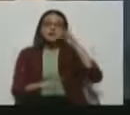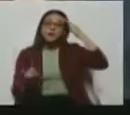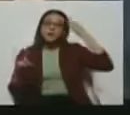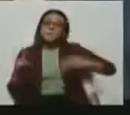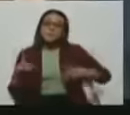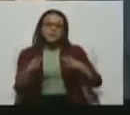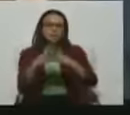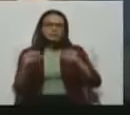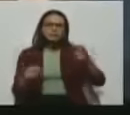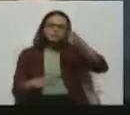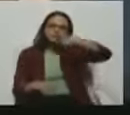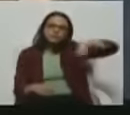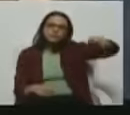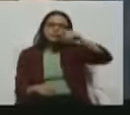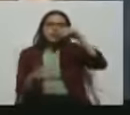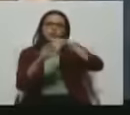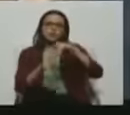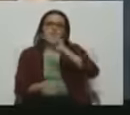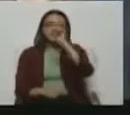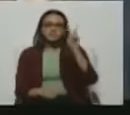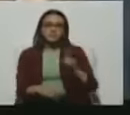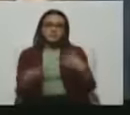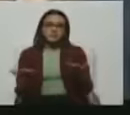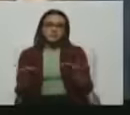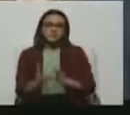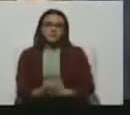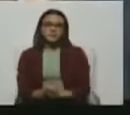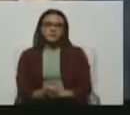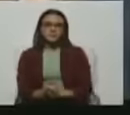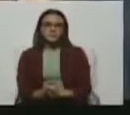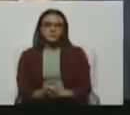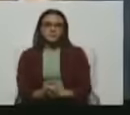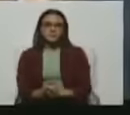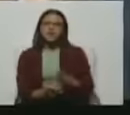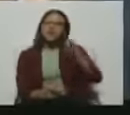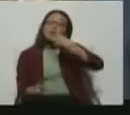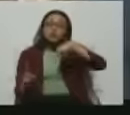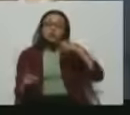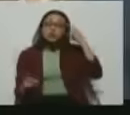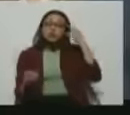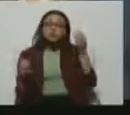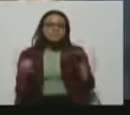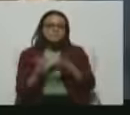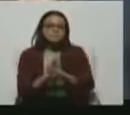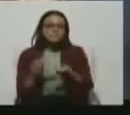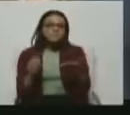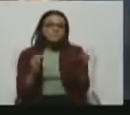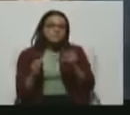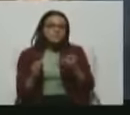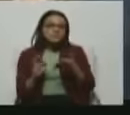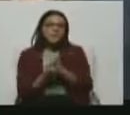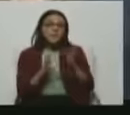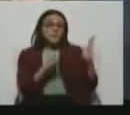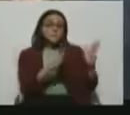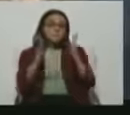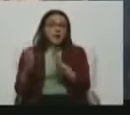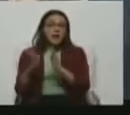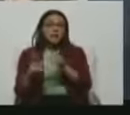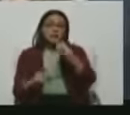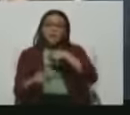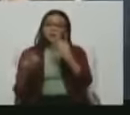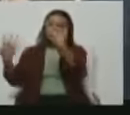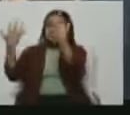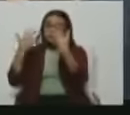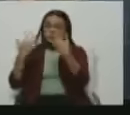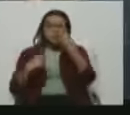el espacio geográfico nacional. La intención del comando, bajo la planificación, conducción,